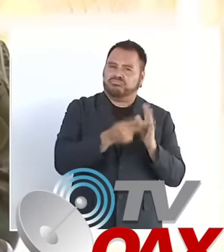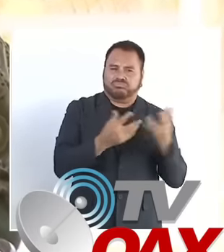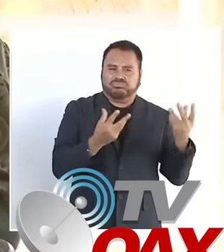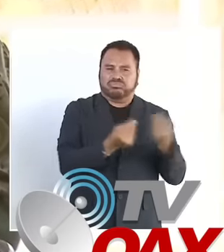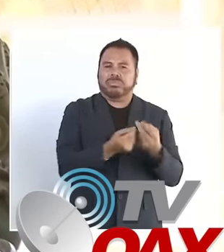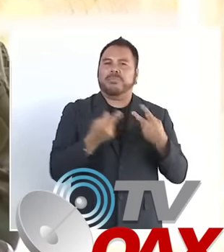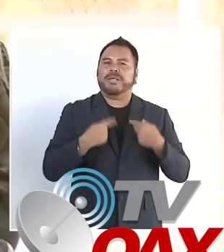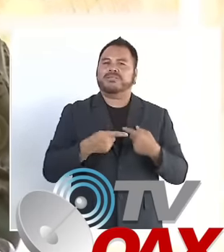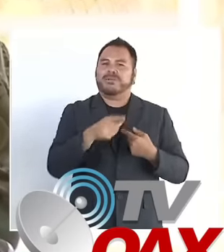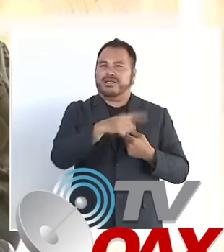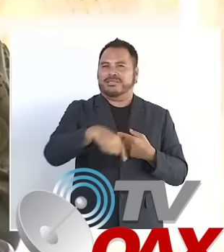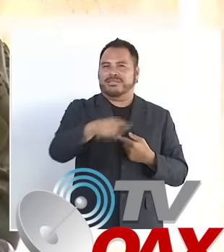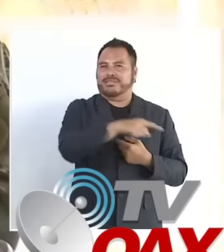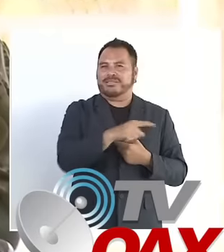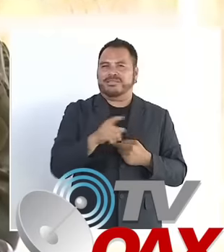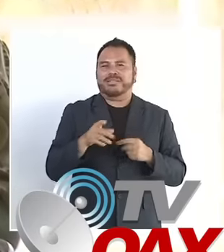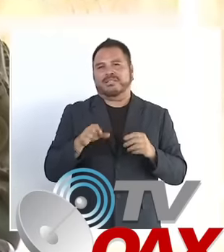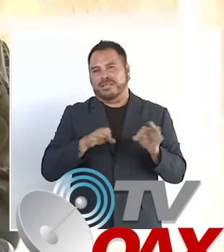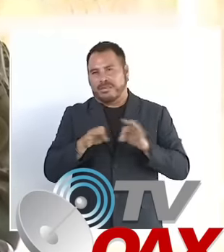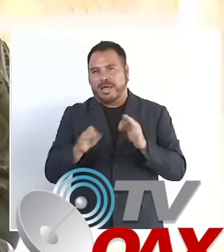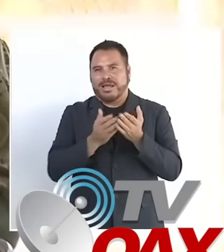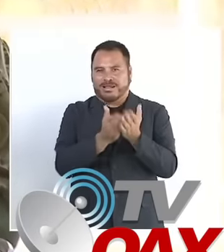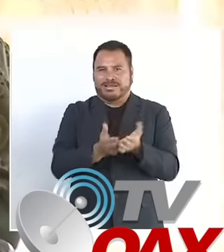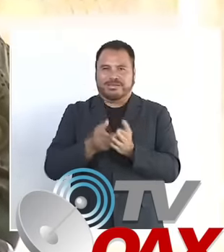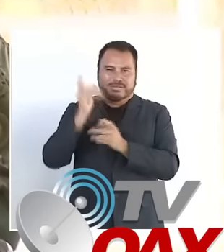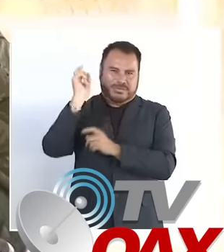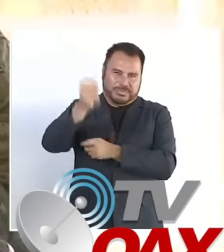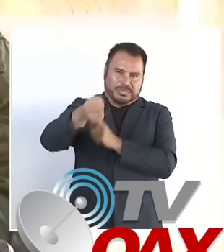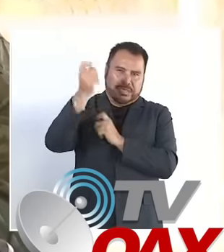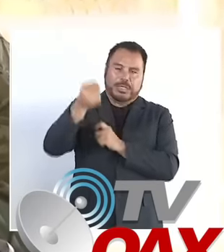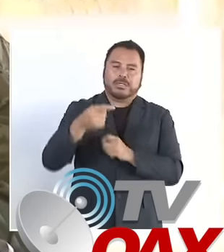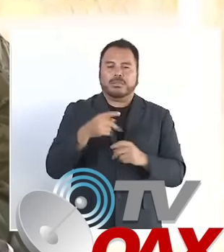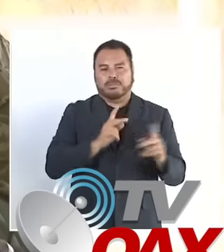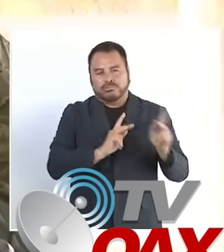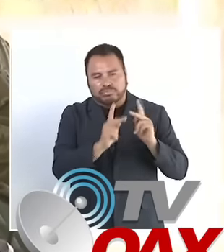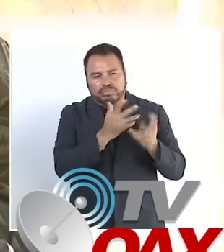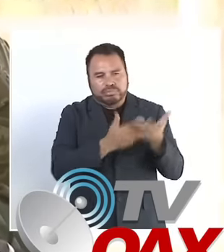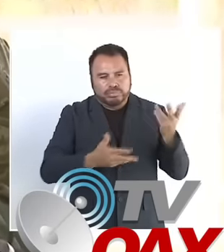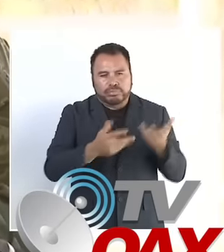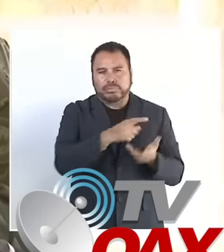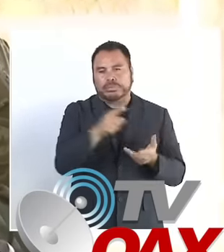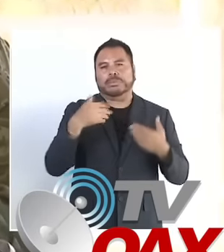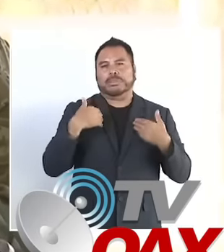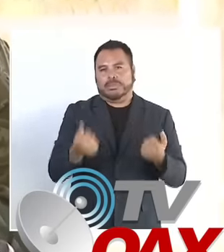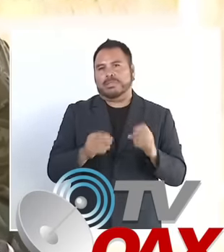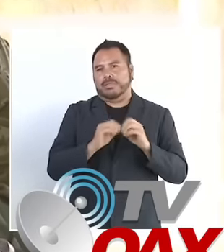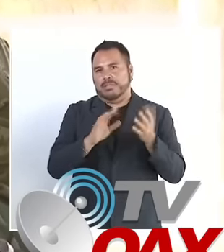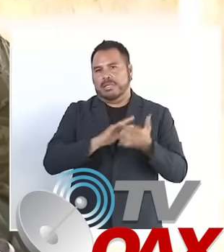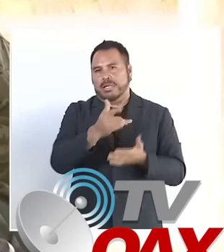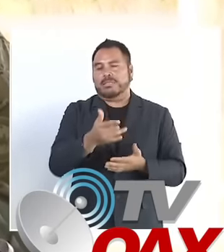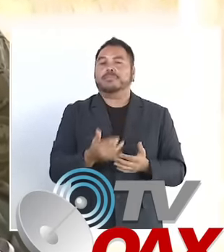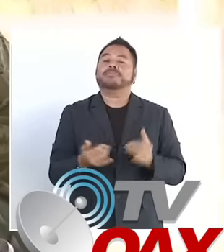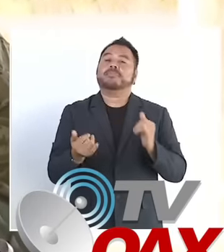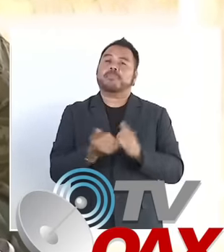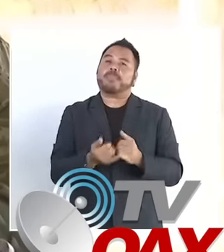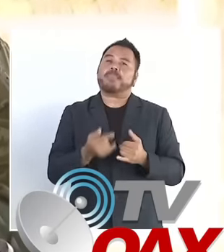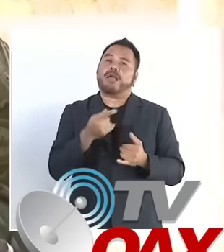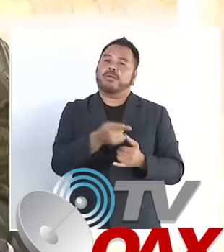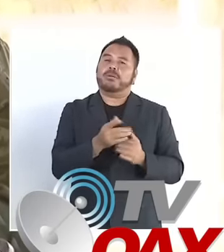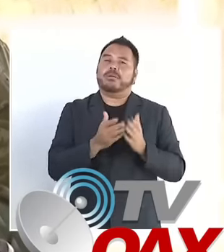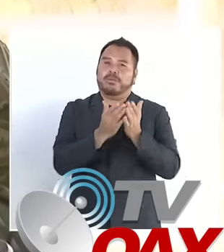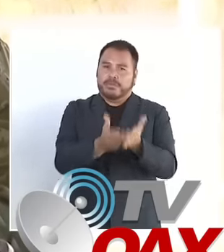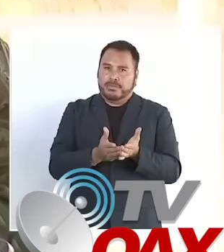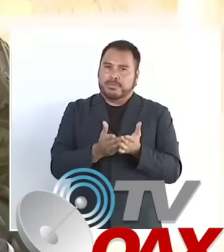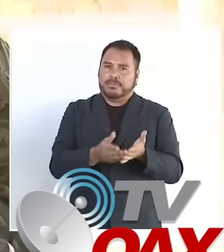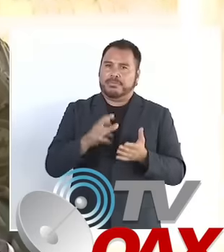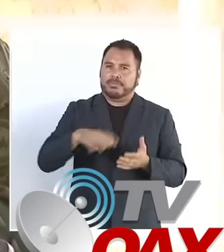con los pescadores, a los cuales les agradecemos mucho su comprensión. Y desde luego el censo de las embarcaciones